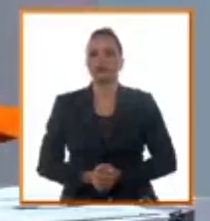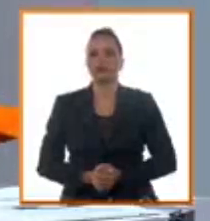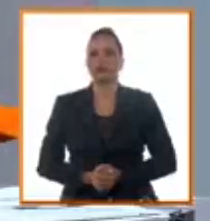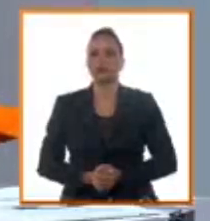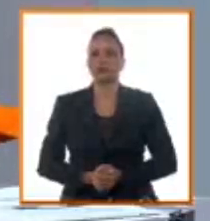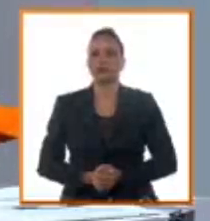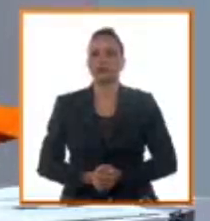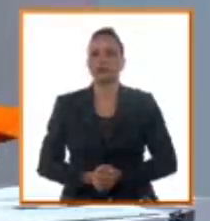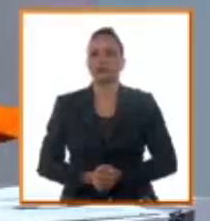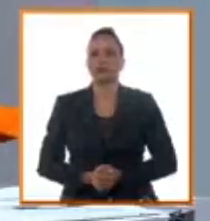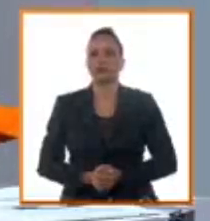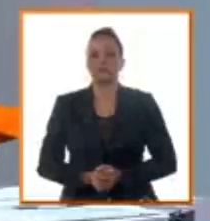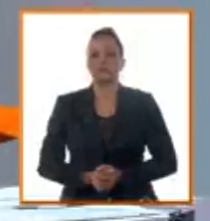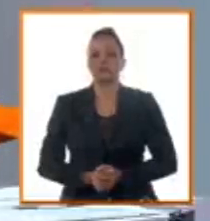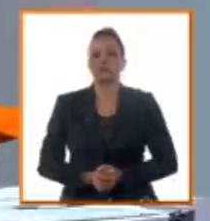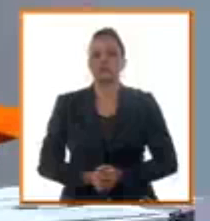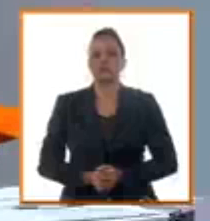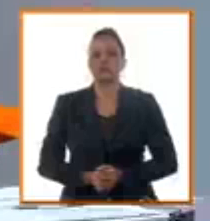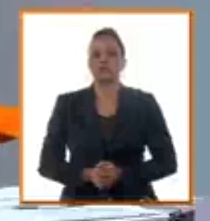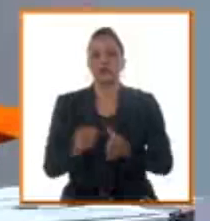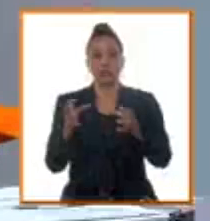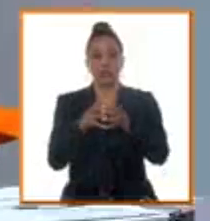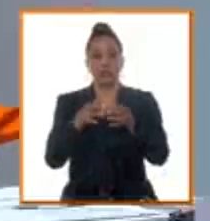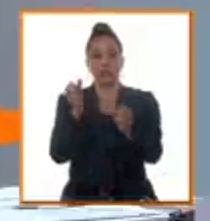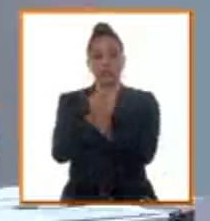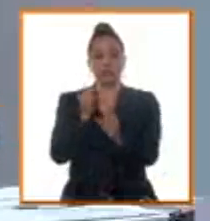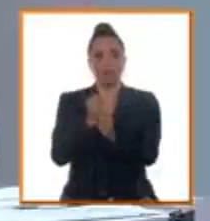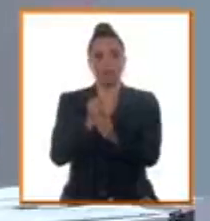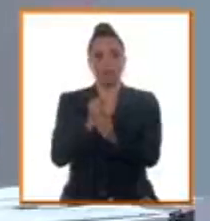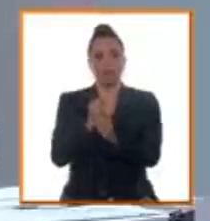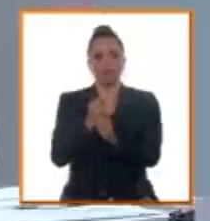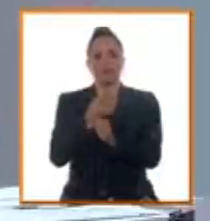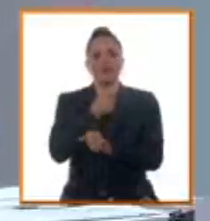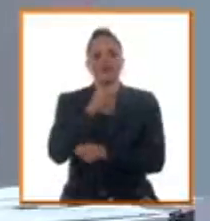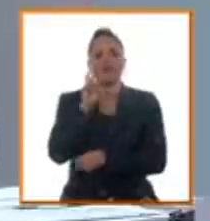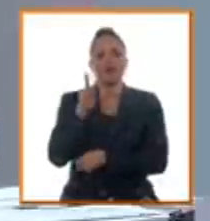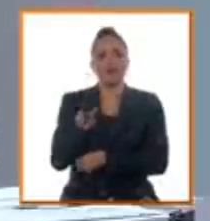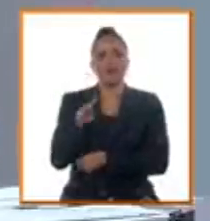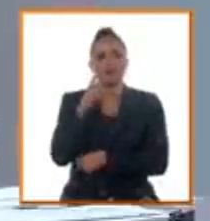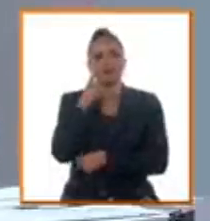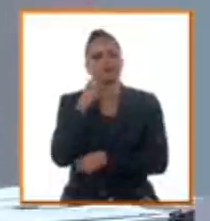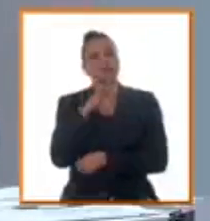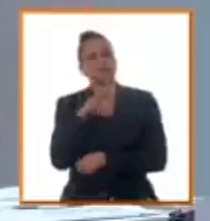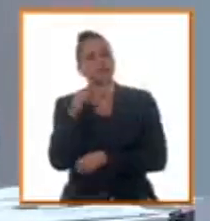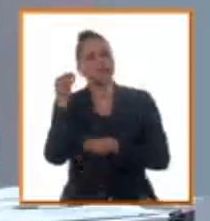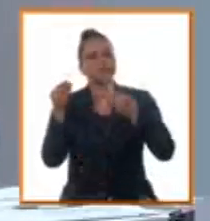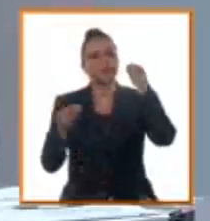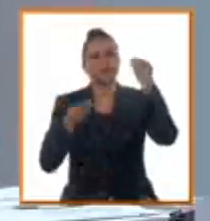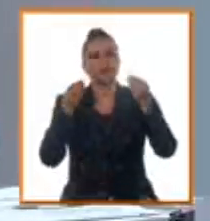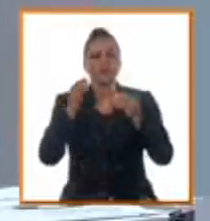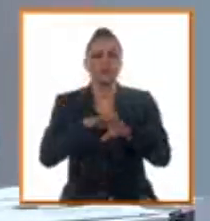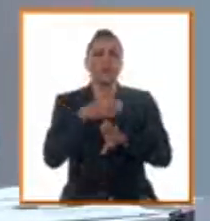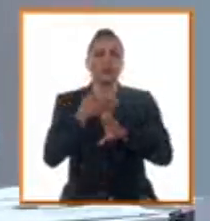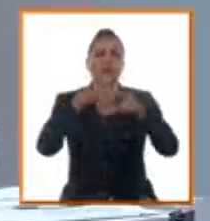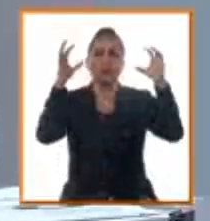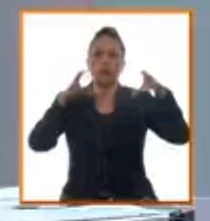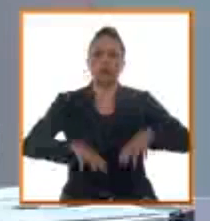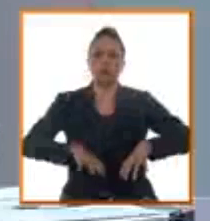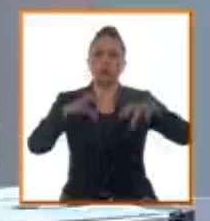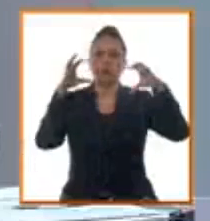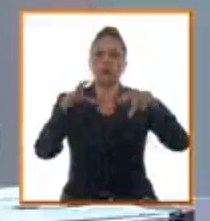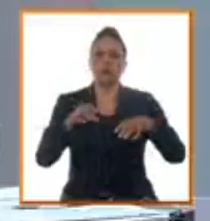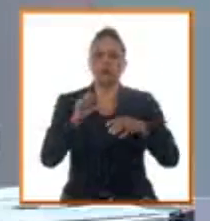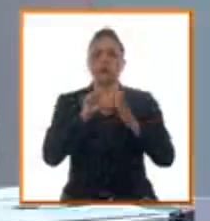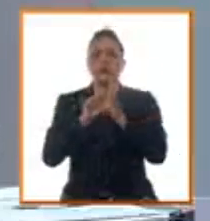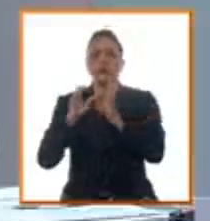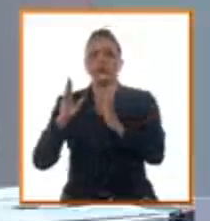Nosotros hemos hecho una evaluación a partir de la información de que disponemos de la situación que se presentó con estas lluvias en la región central